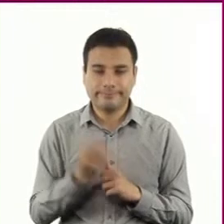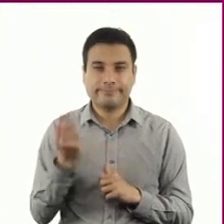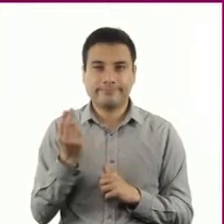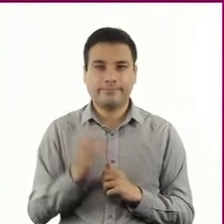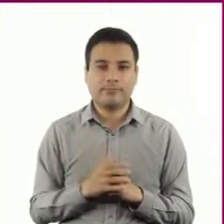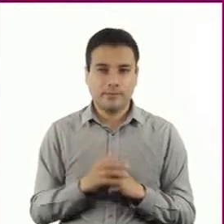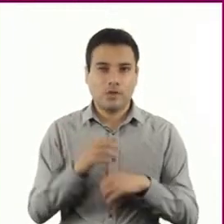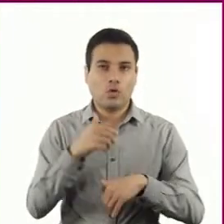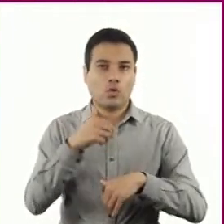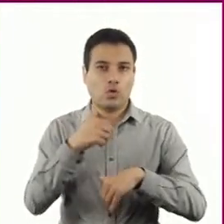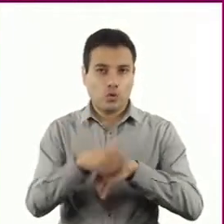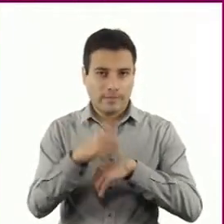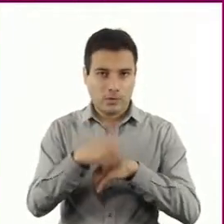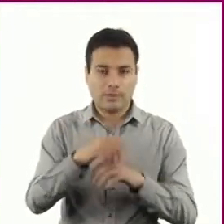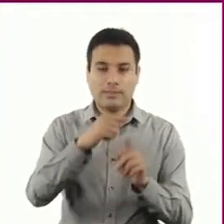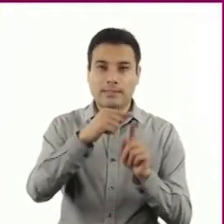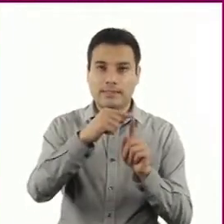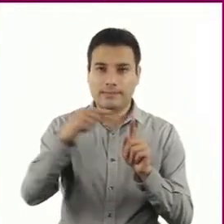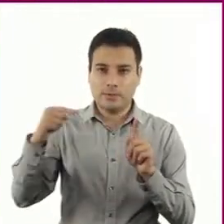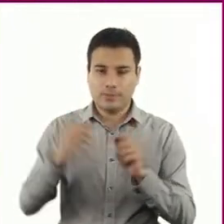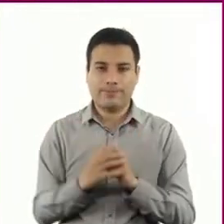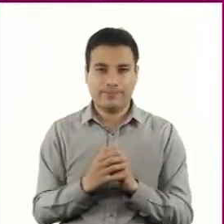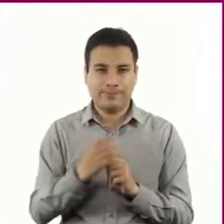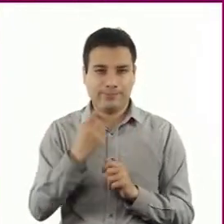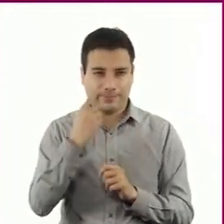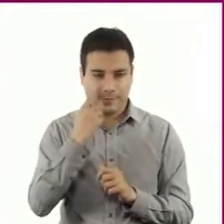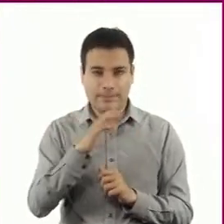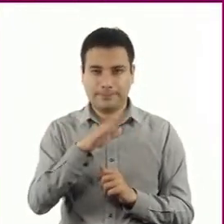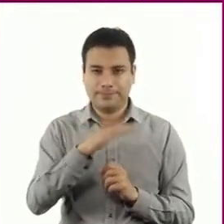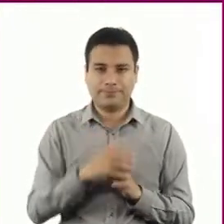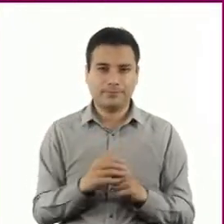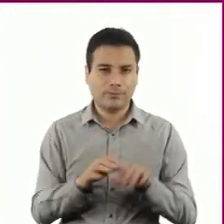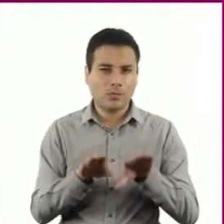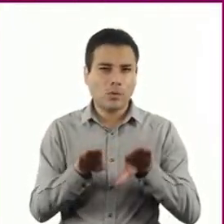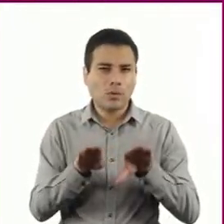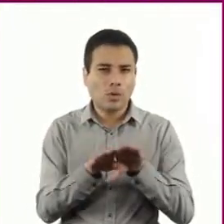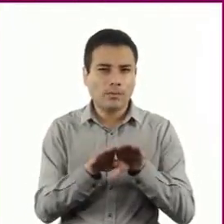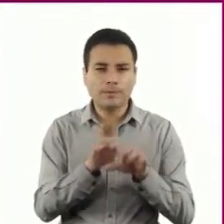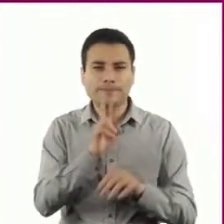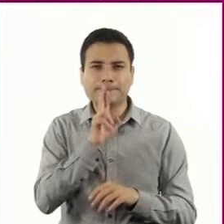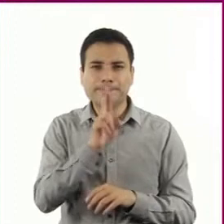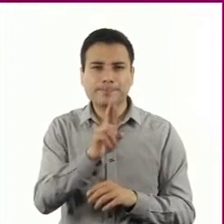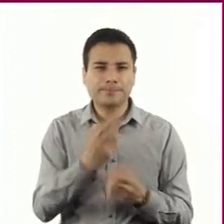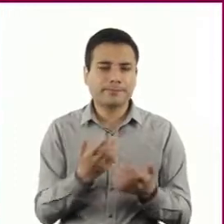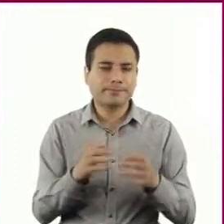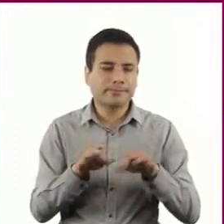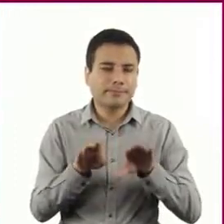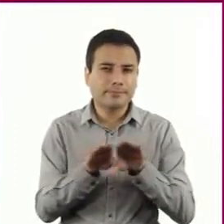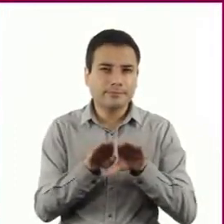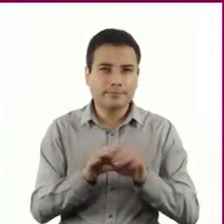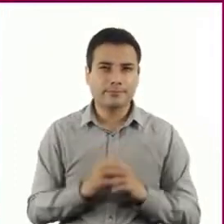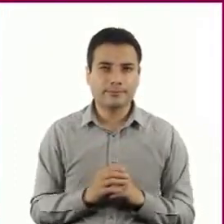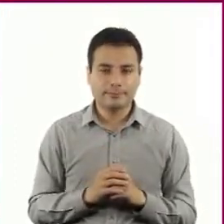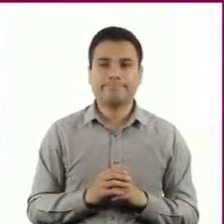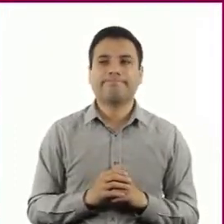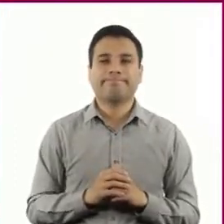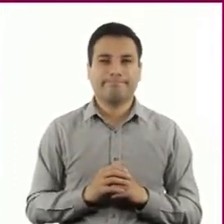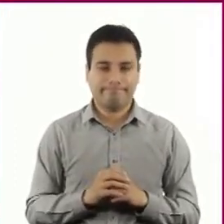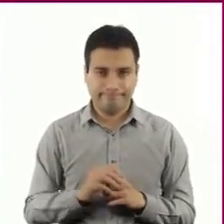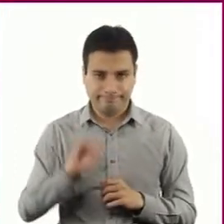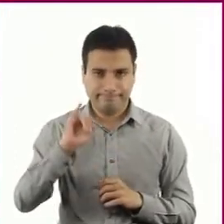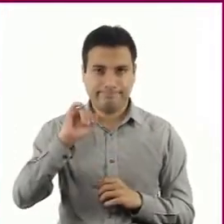entre potencias de 10. Leslie, ¿cuál es el procedimiento para resolver este tipo de operaciones? Claro que sí,